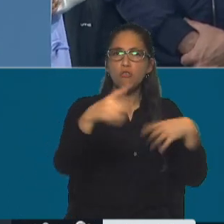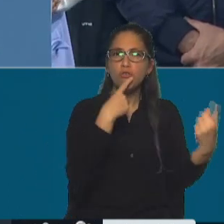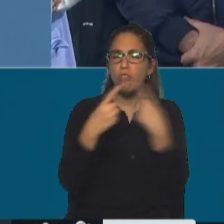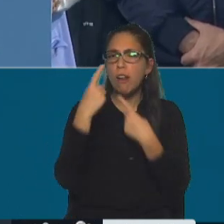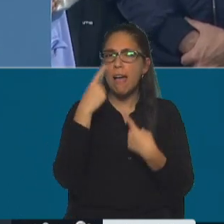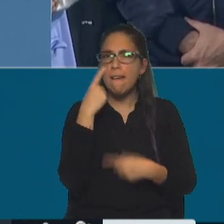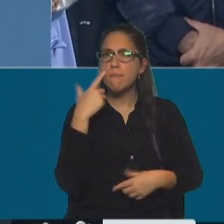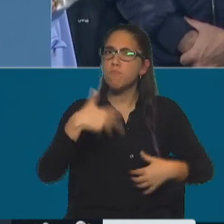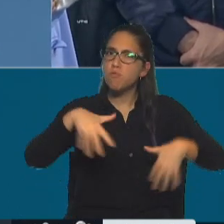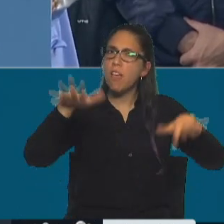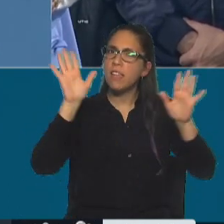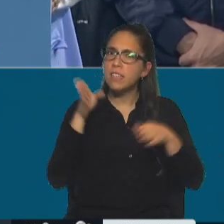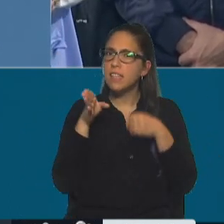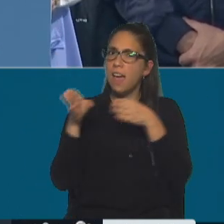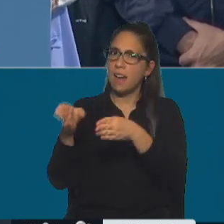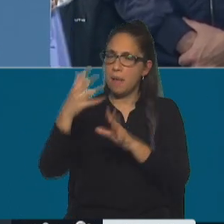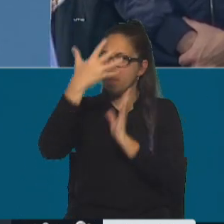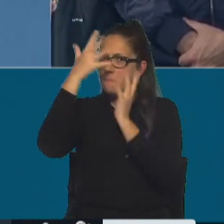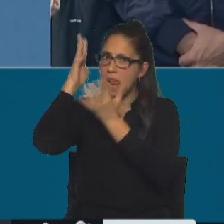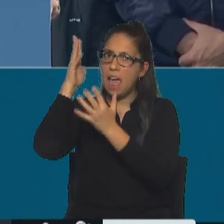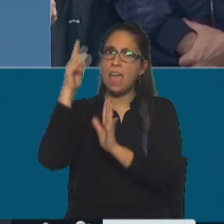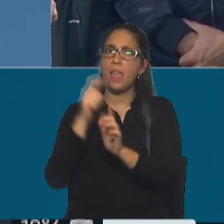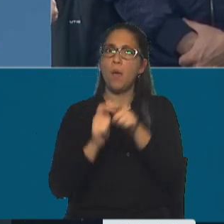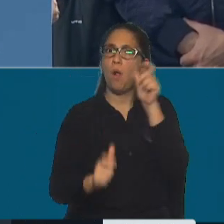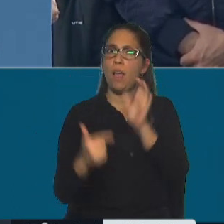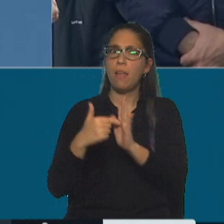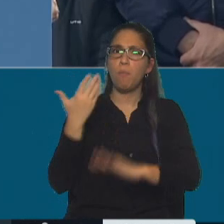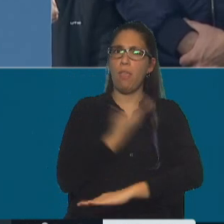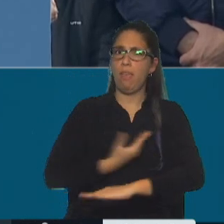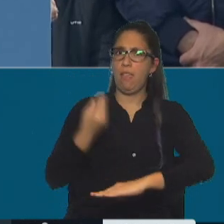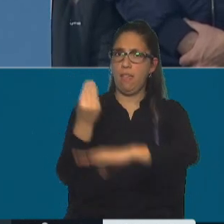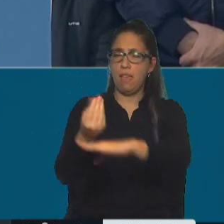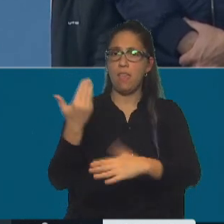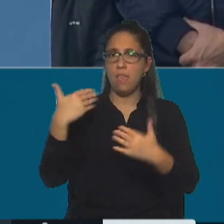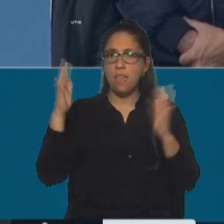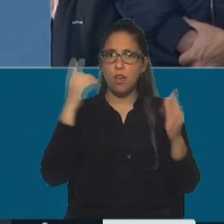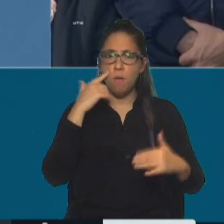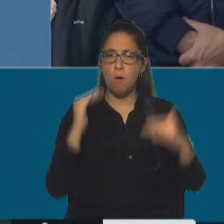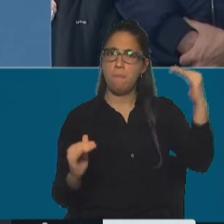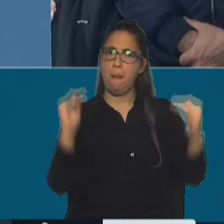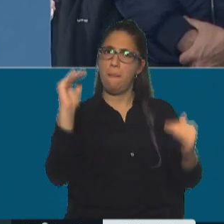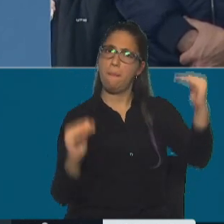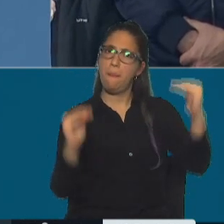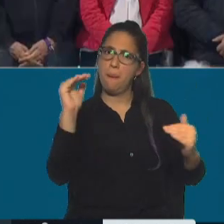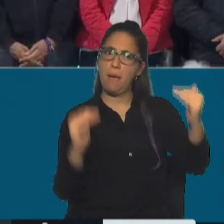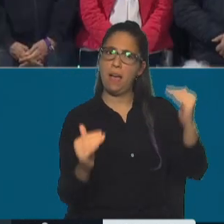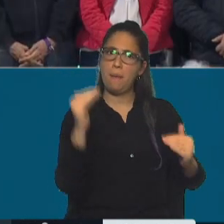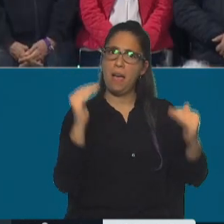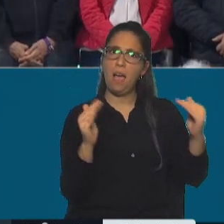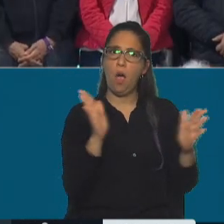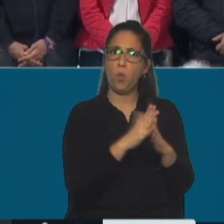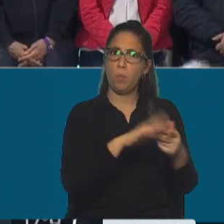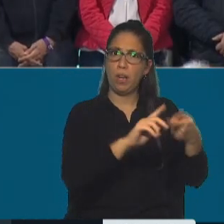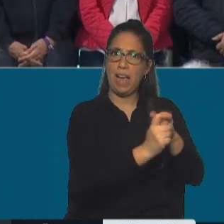respecto sobre qué podría ocurrir siendo Milei en la boleta a la presidencia, si efectivamente está disputándole ahí votos a Juntos por el